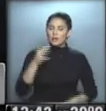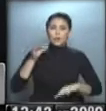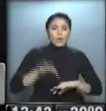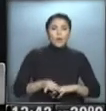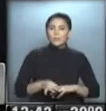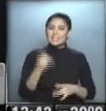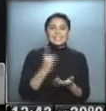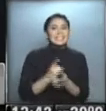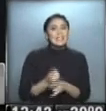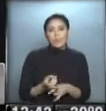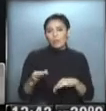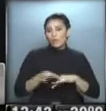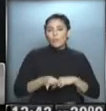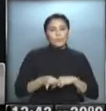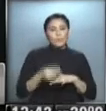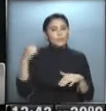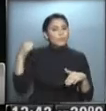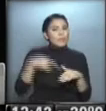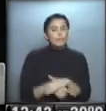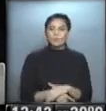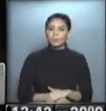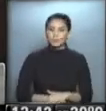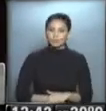comprometido siempre, hasta el fondo.